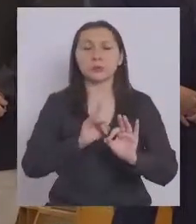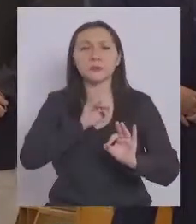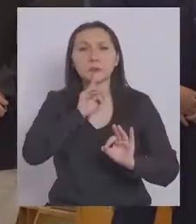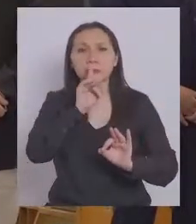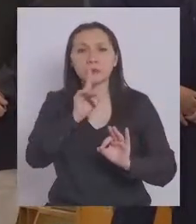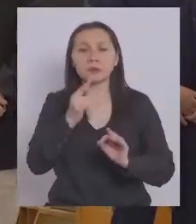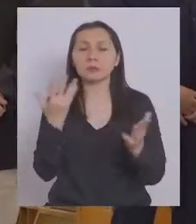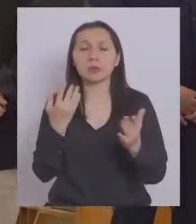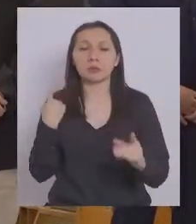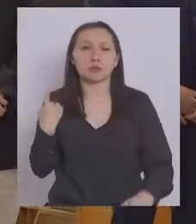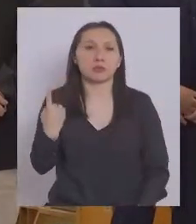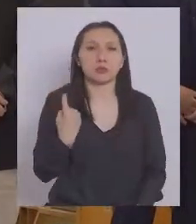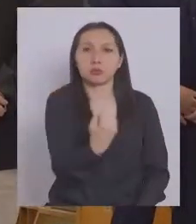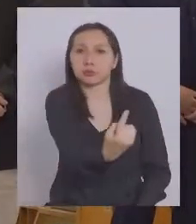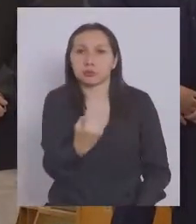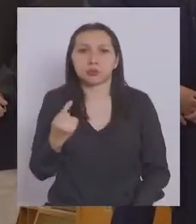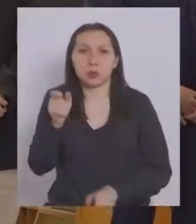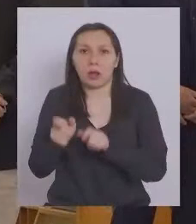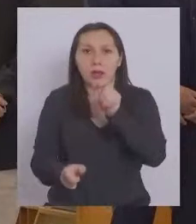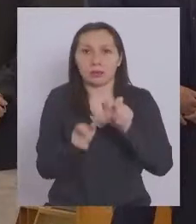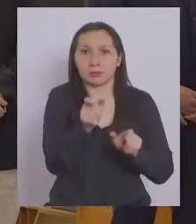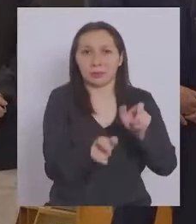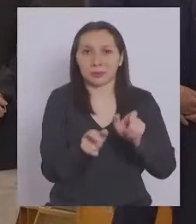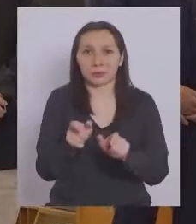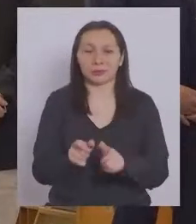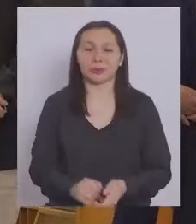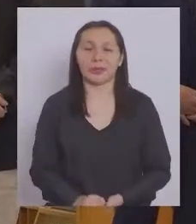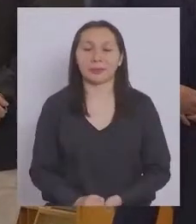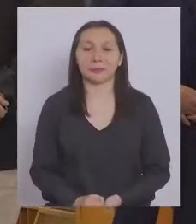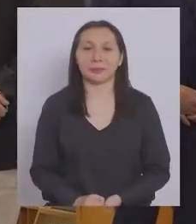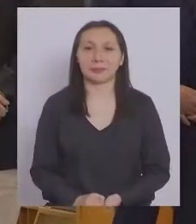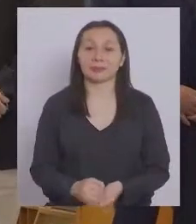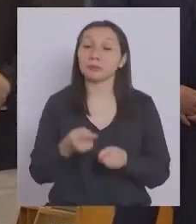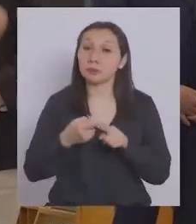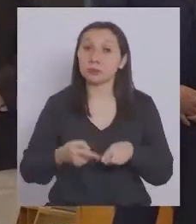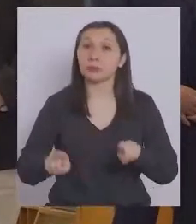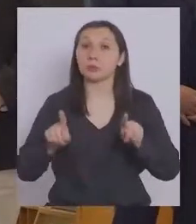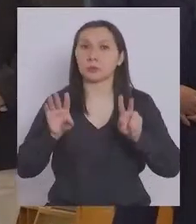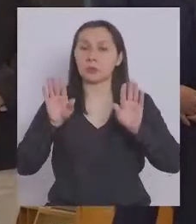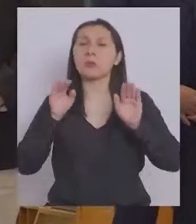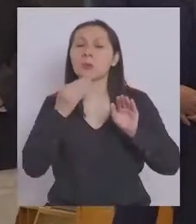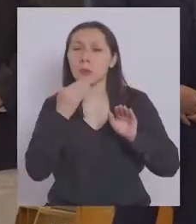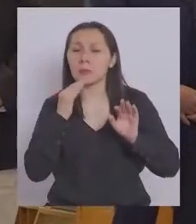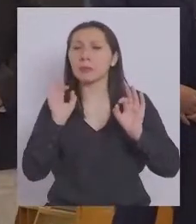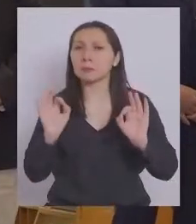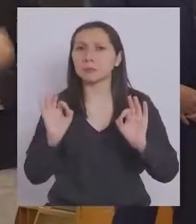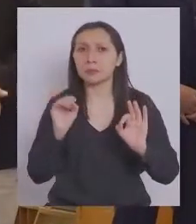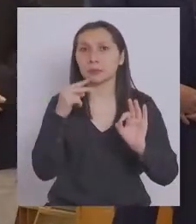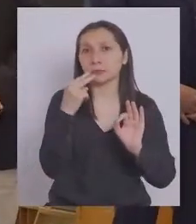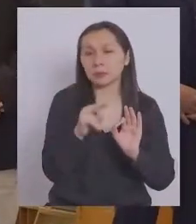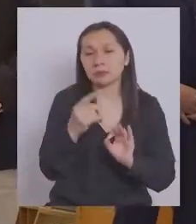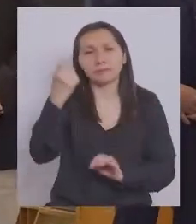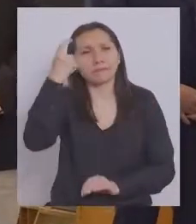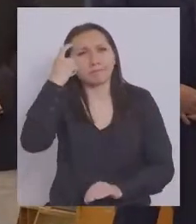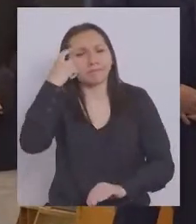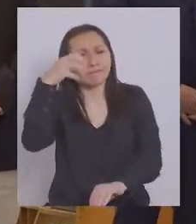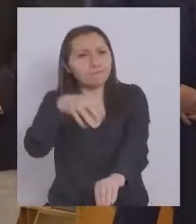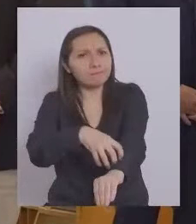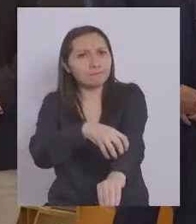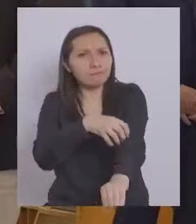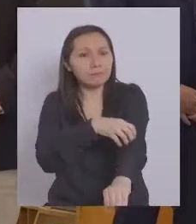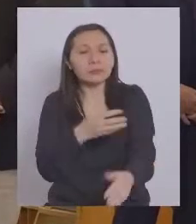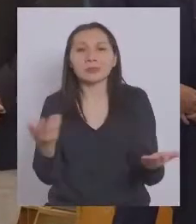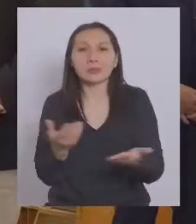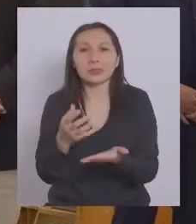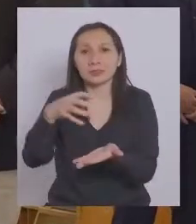estándar para el desplazamiento de las personas. Otra particularidad, y pensando en las regiones, es